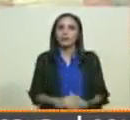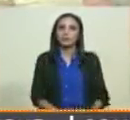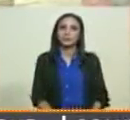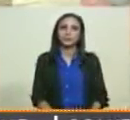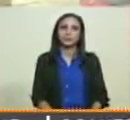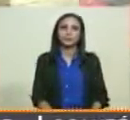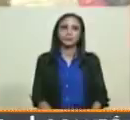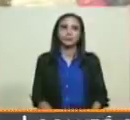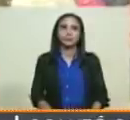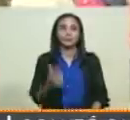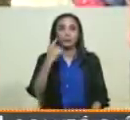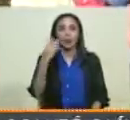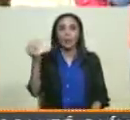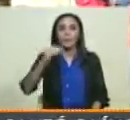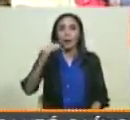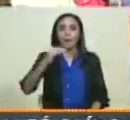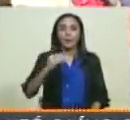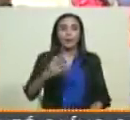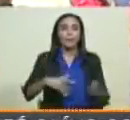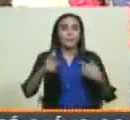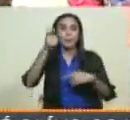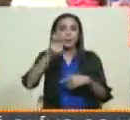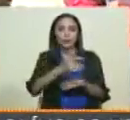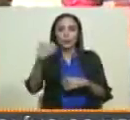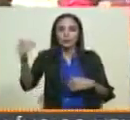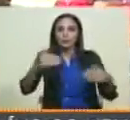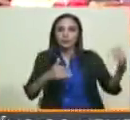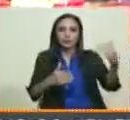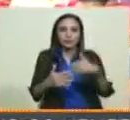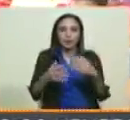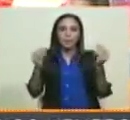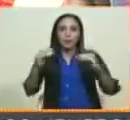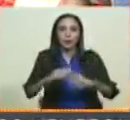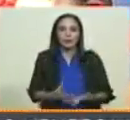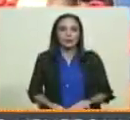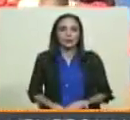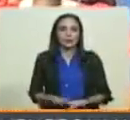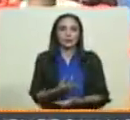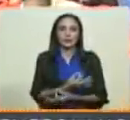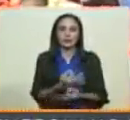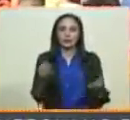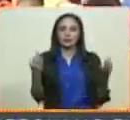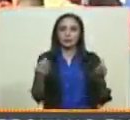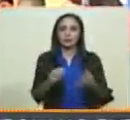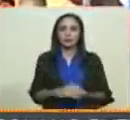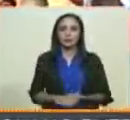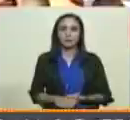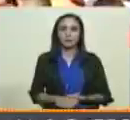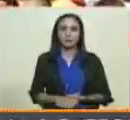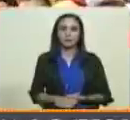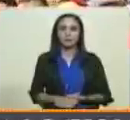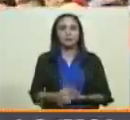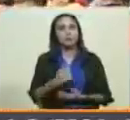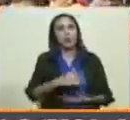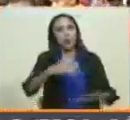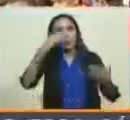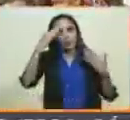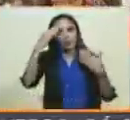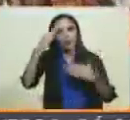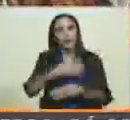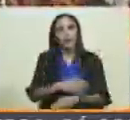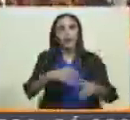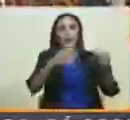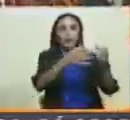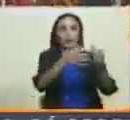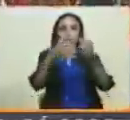Sigue llegando gente. Naguará. ¿Ah? Sigue llegando gente. Un saludo a la VC